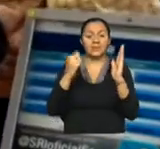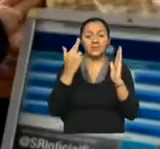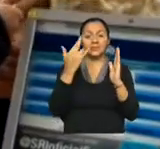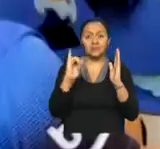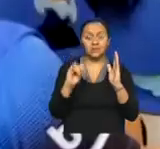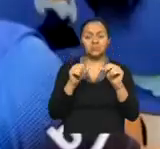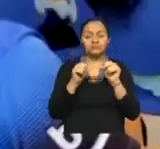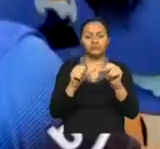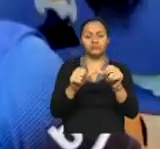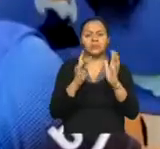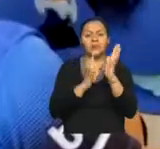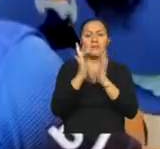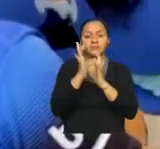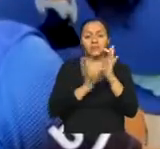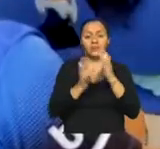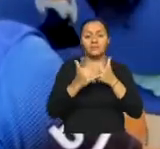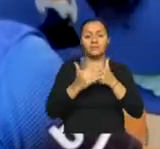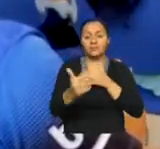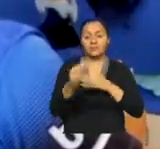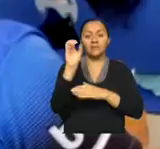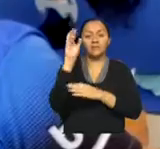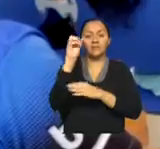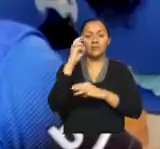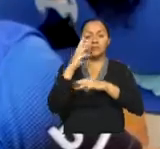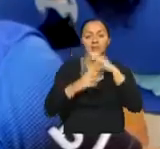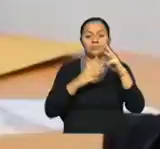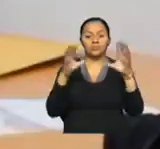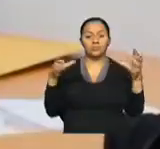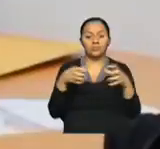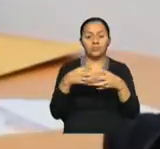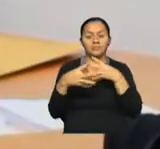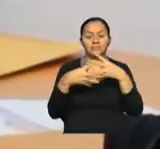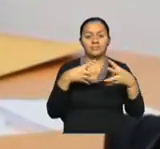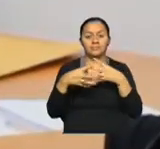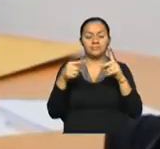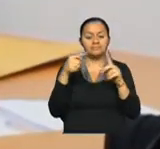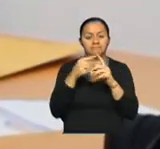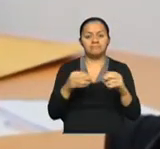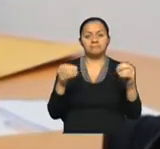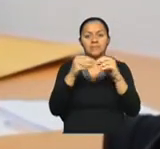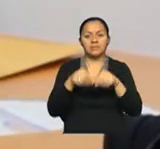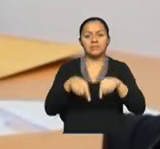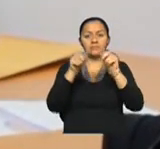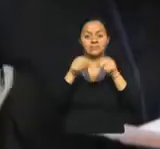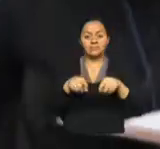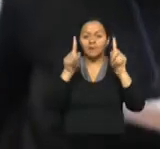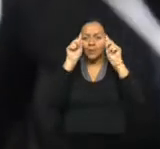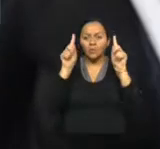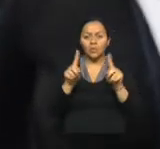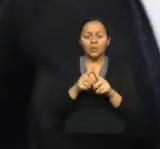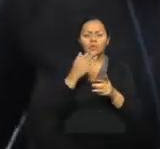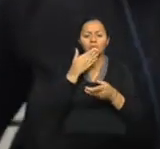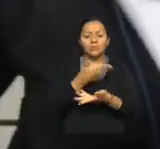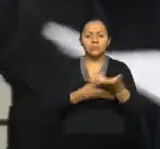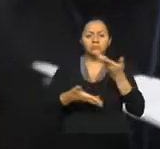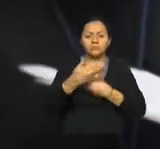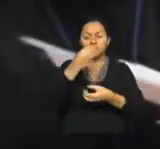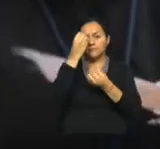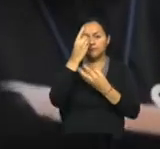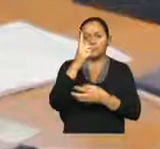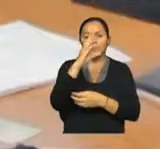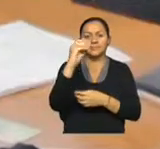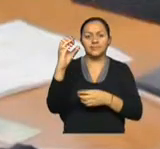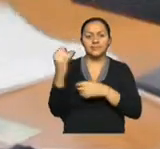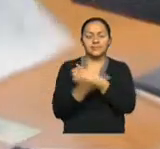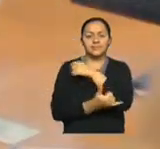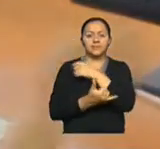parte desde abril de este año del Foro Global de Transparencia, lo cual le permite firmar convenios para compartir información con más de 100